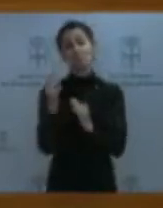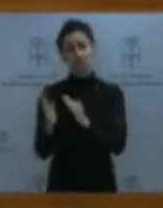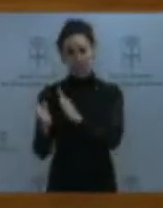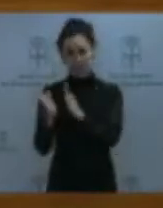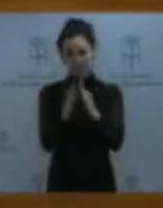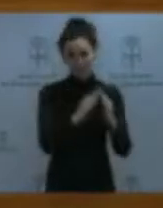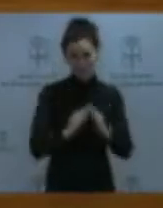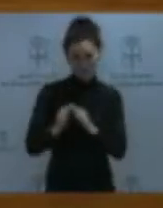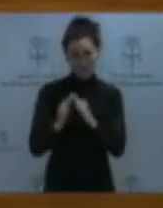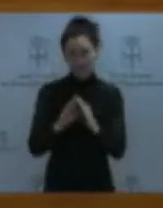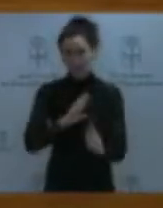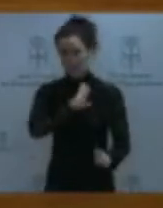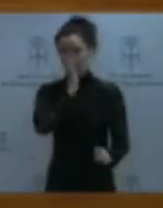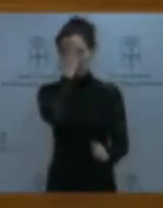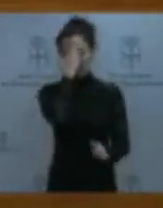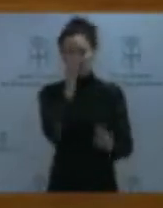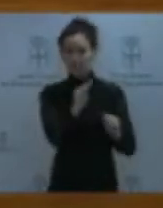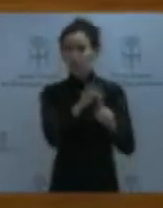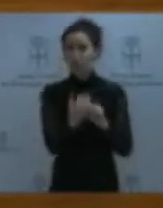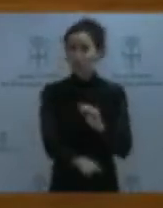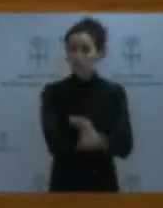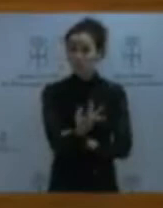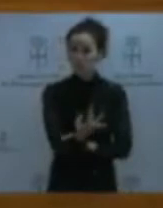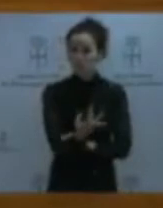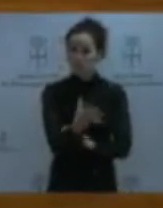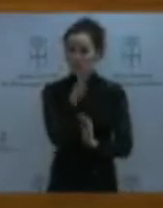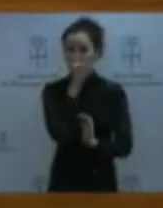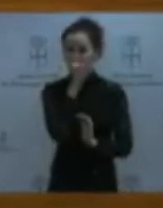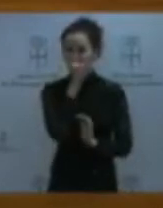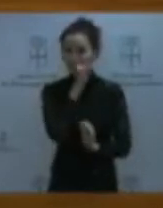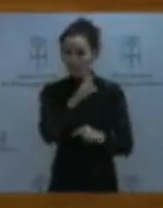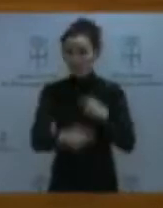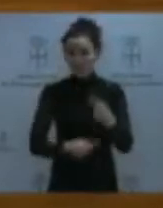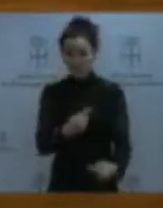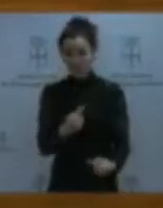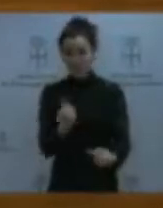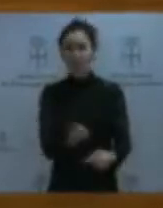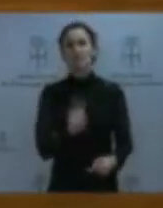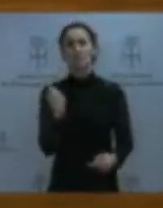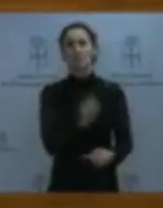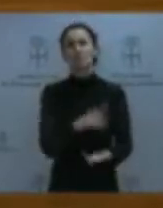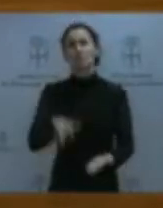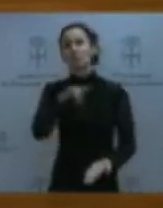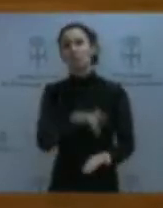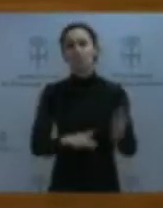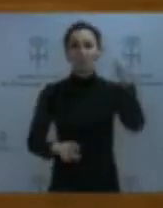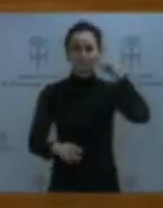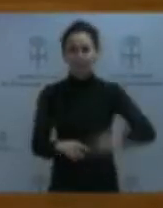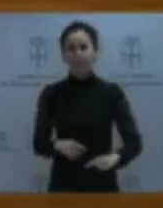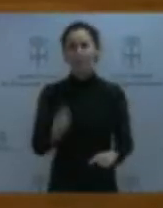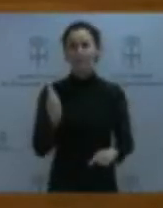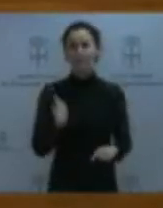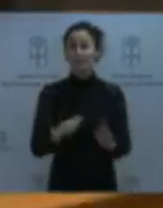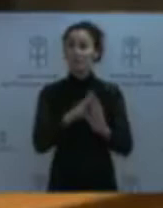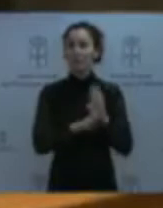el núcleo de lo que está pasando, y que es el auténtico drama familiar, lo estamos abordando, como usted sabe, con medidas